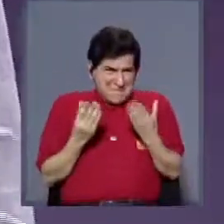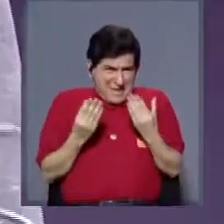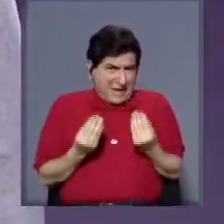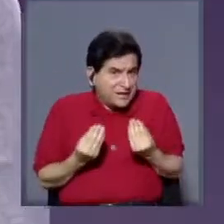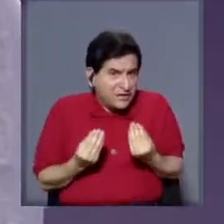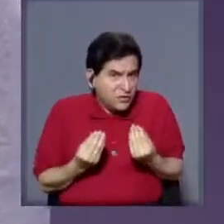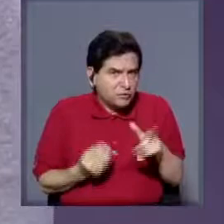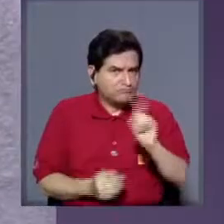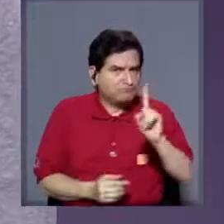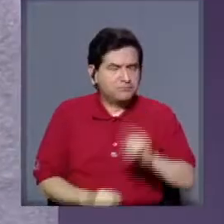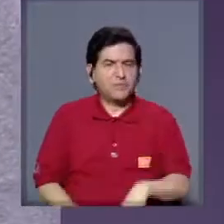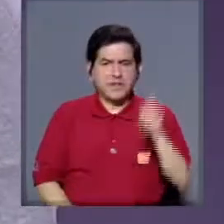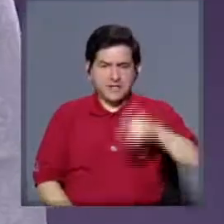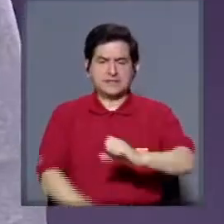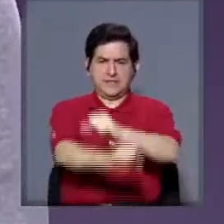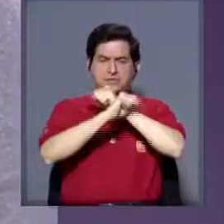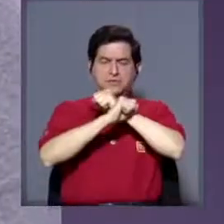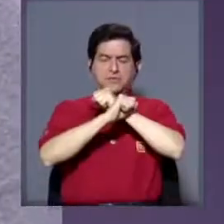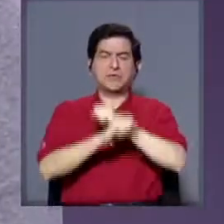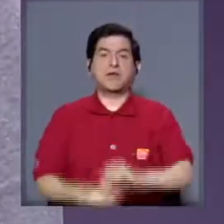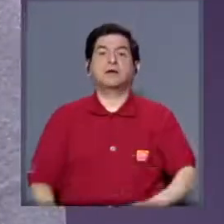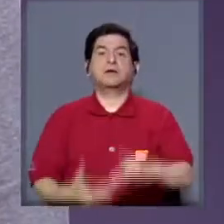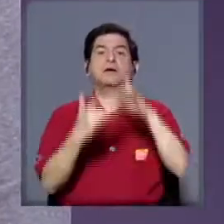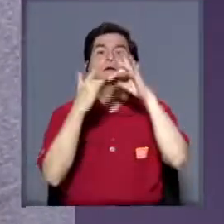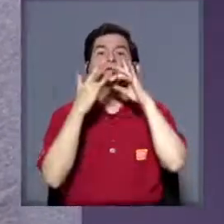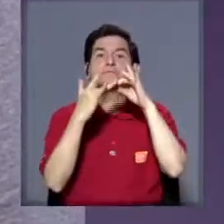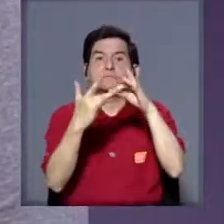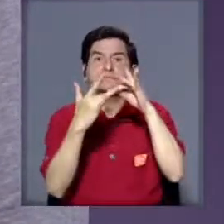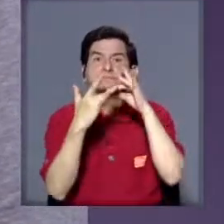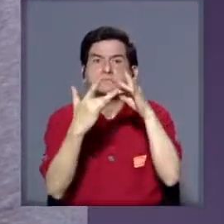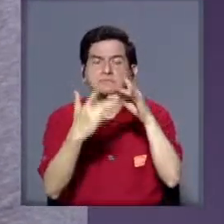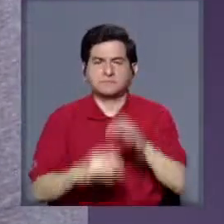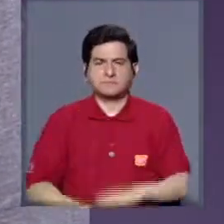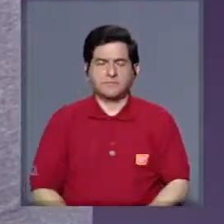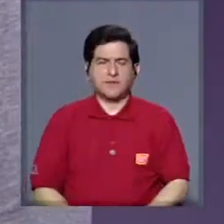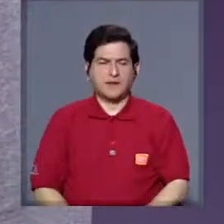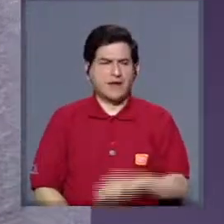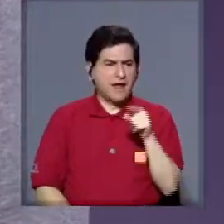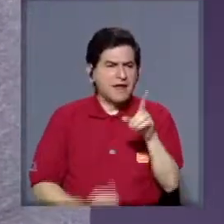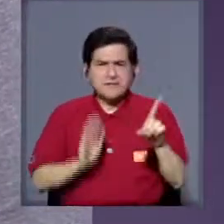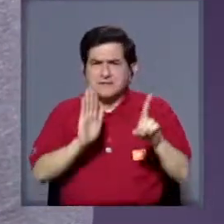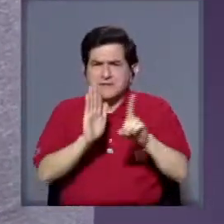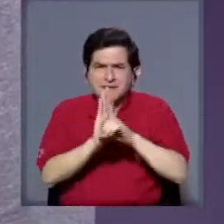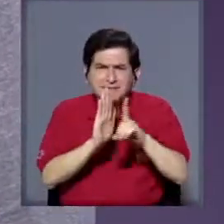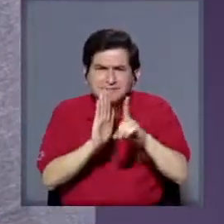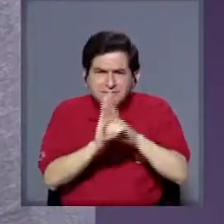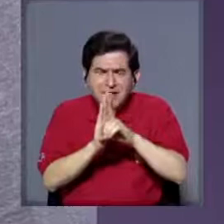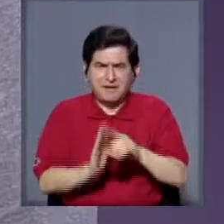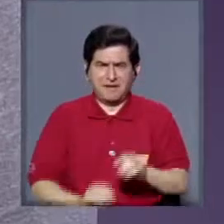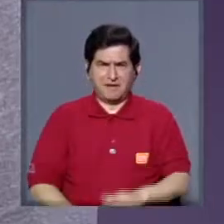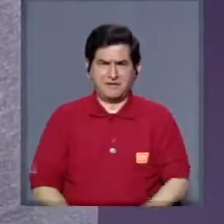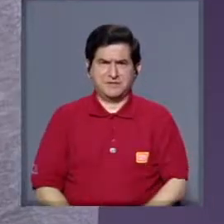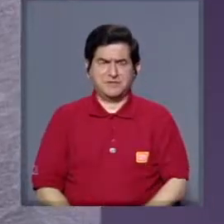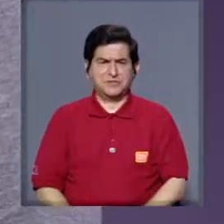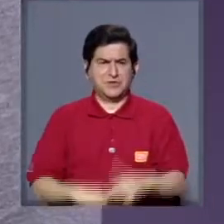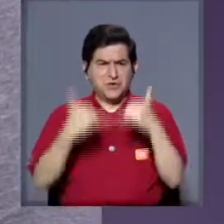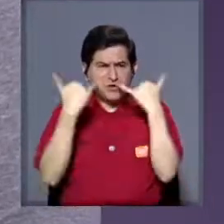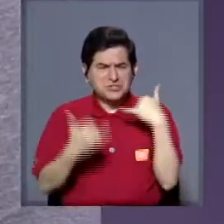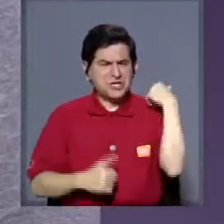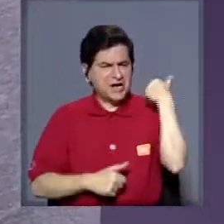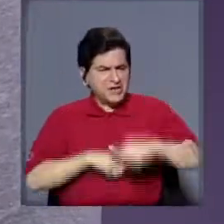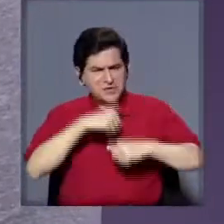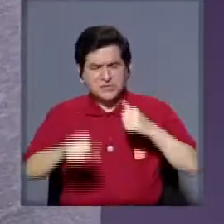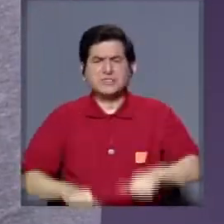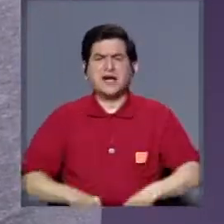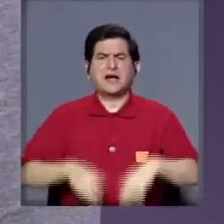una cuestión que se tiene que garantizar y sobre todo si es un derecho que incluso éste ha sido peleado en la